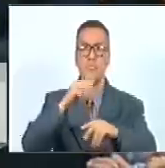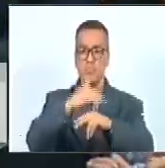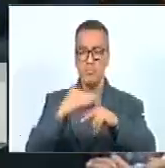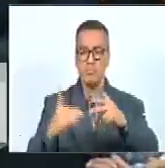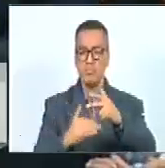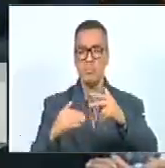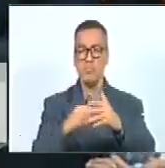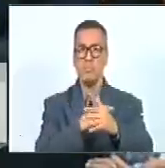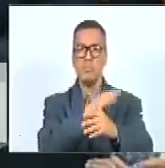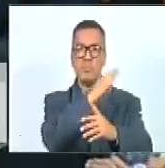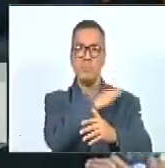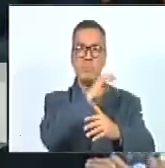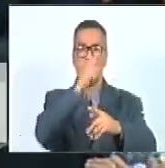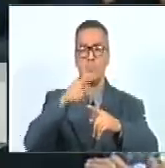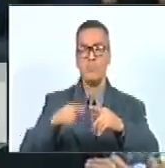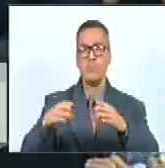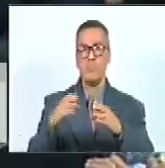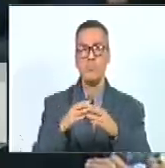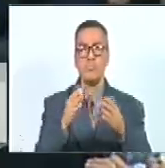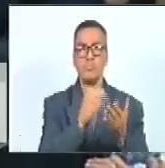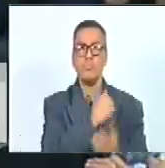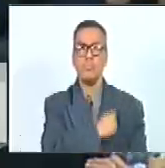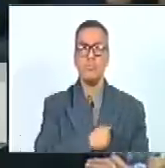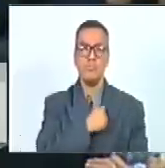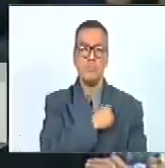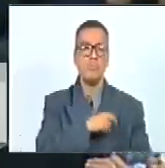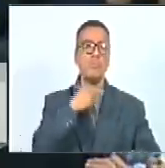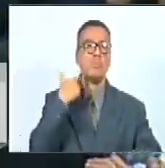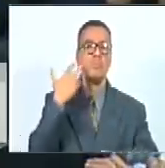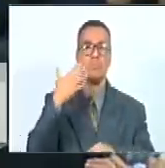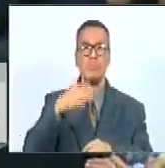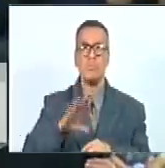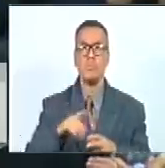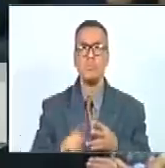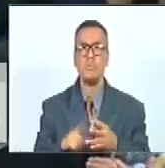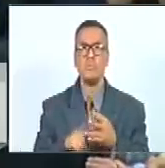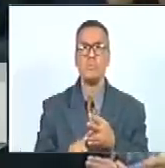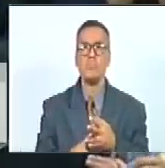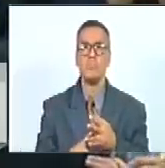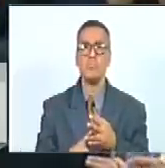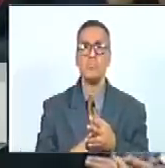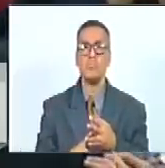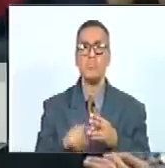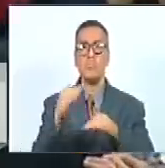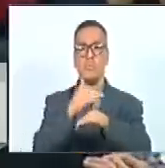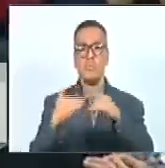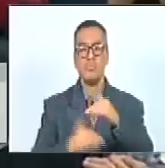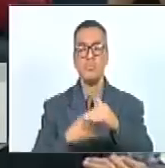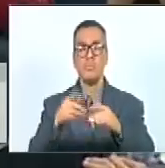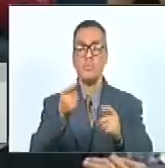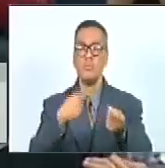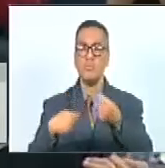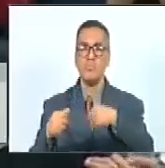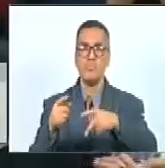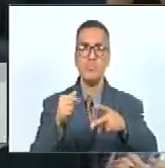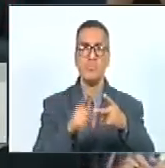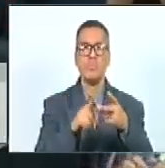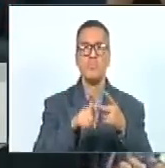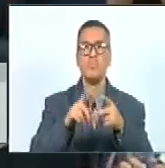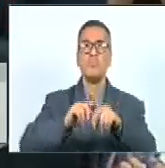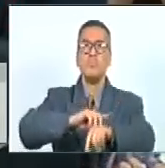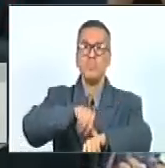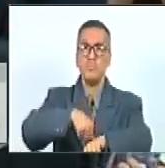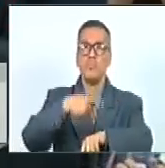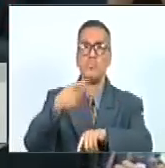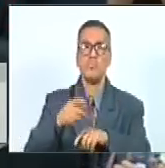vicerrector académico, lamentablemente fallecido, el vicerrector administrativo, que luego por